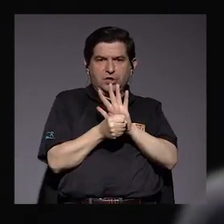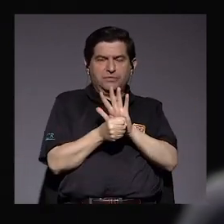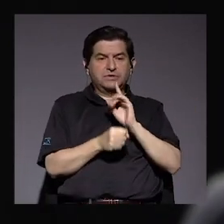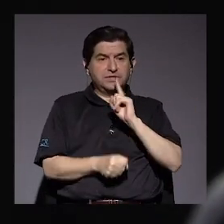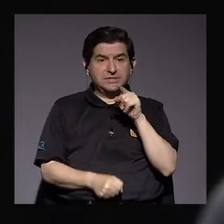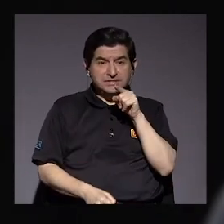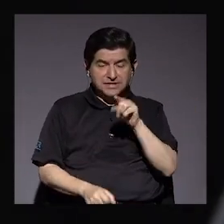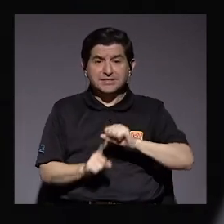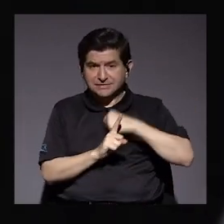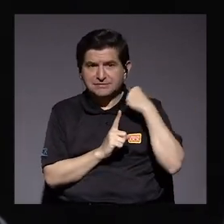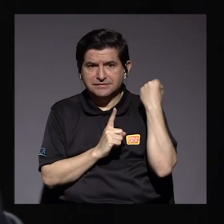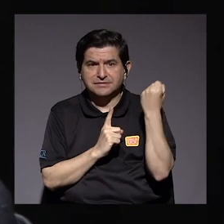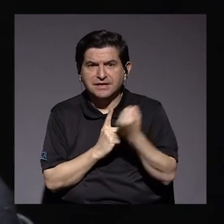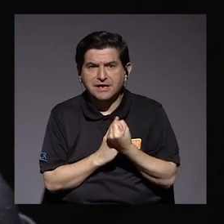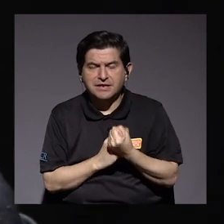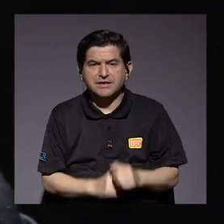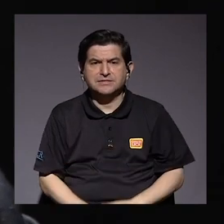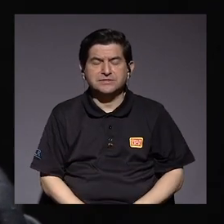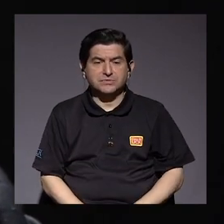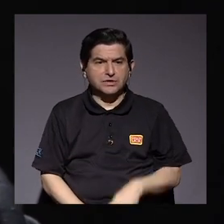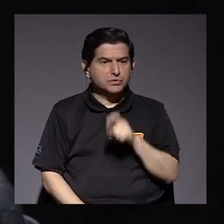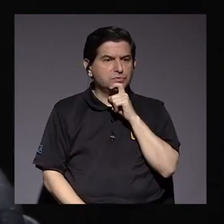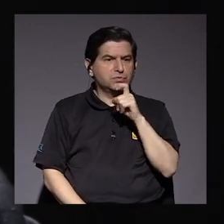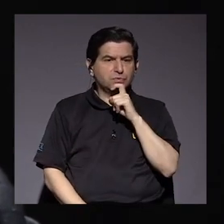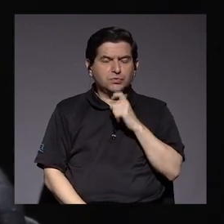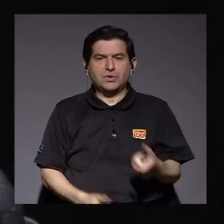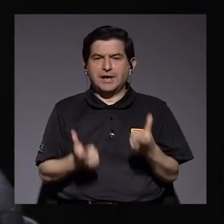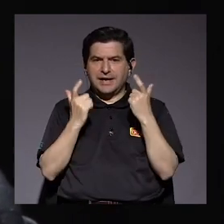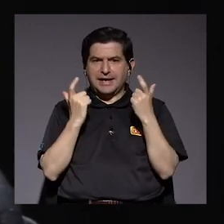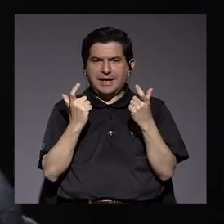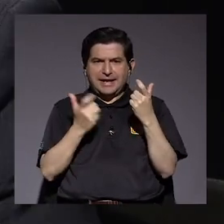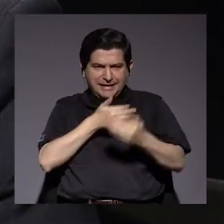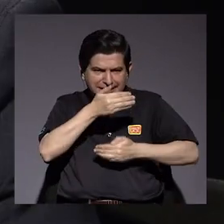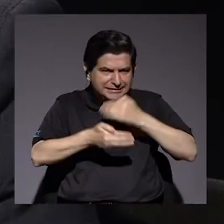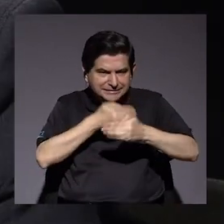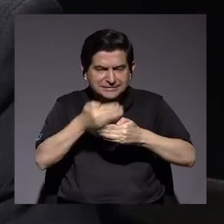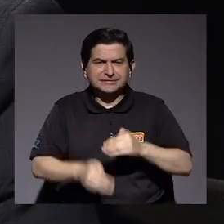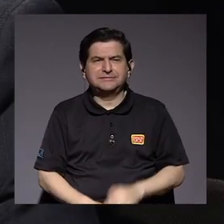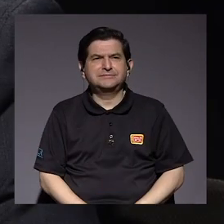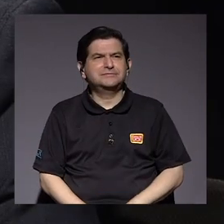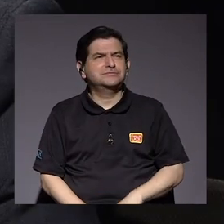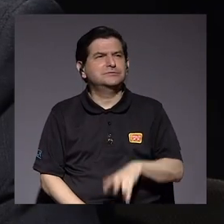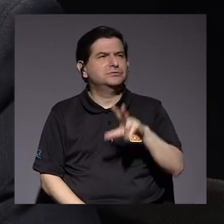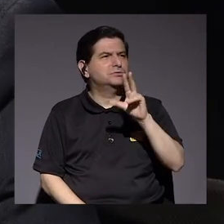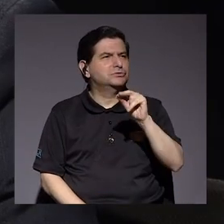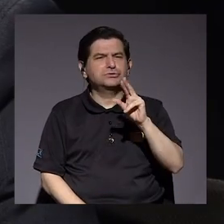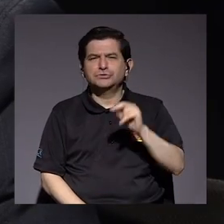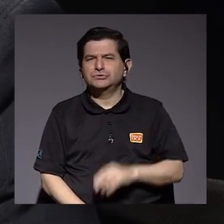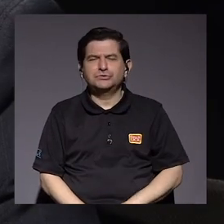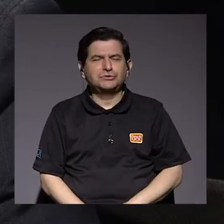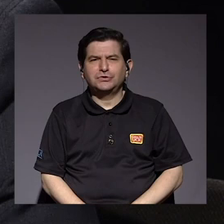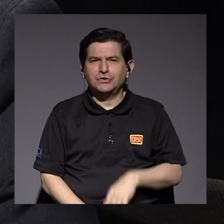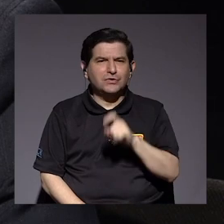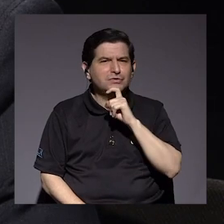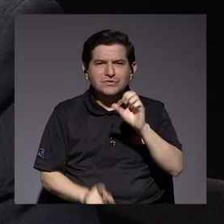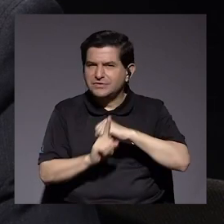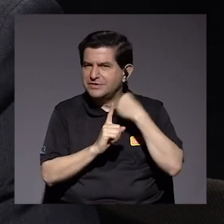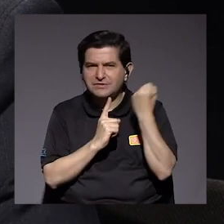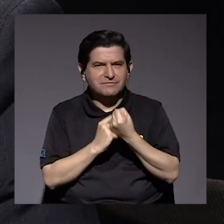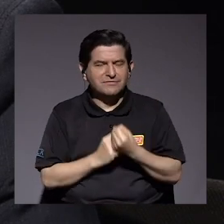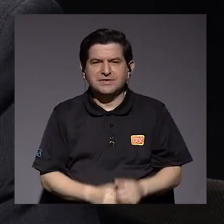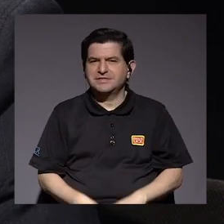esta pandemia puso en jaque al capitalismo no tanto que puso en jaque al capitalismo